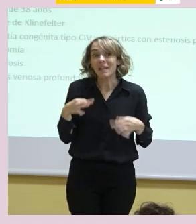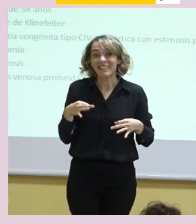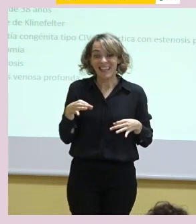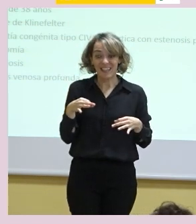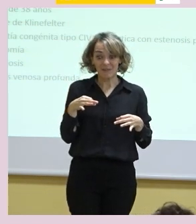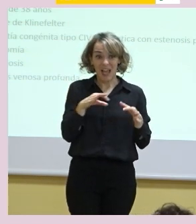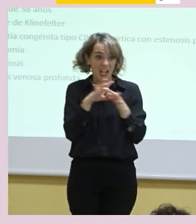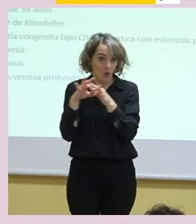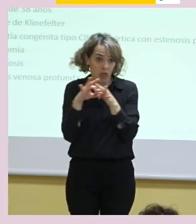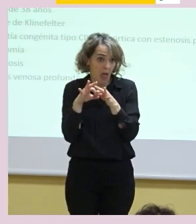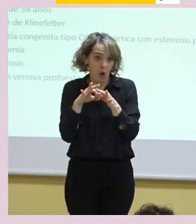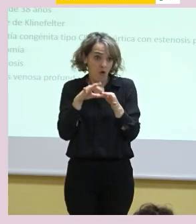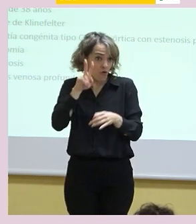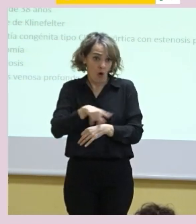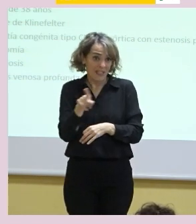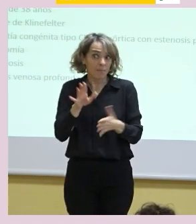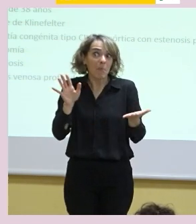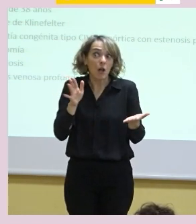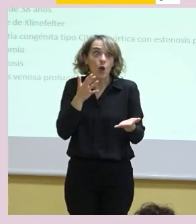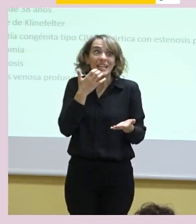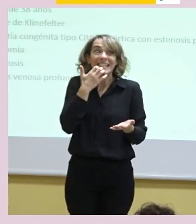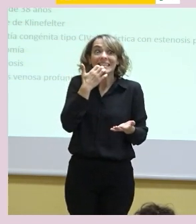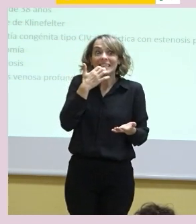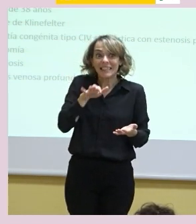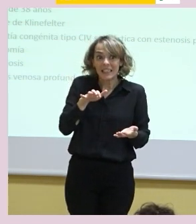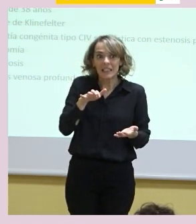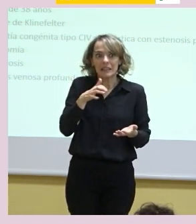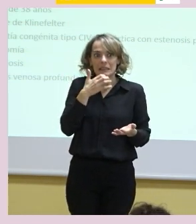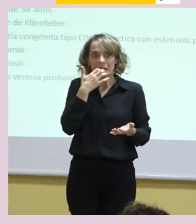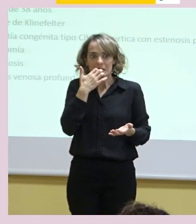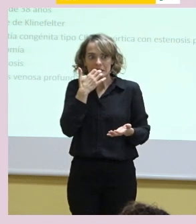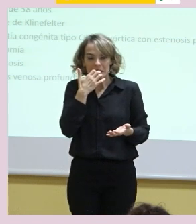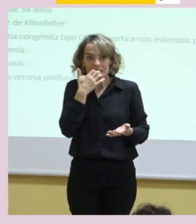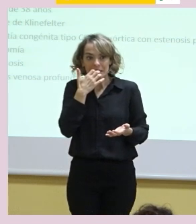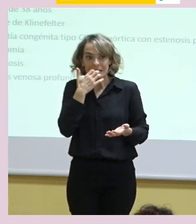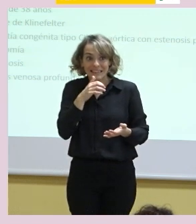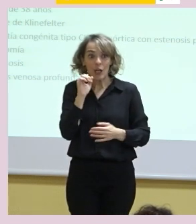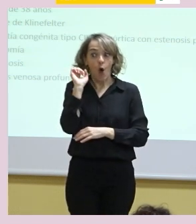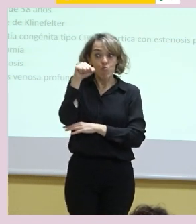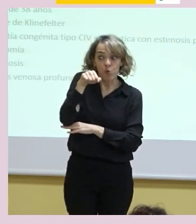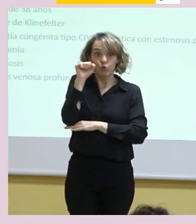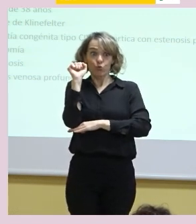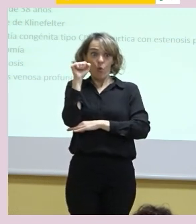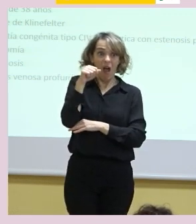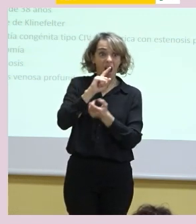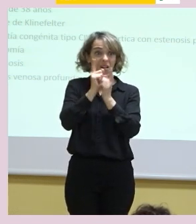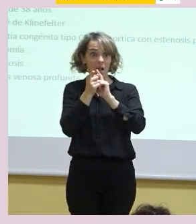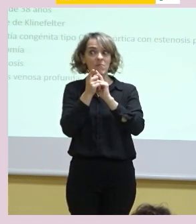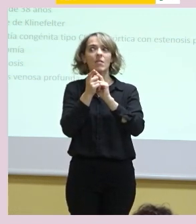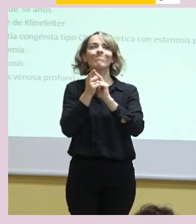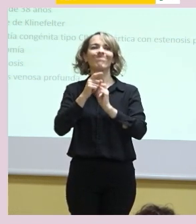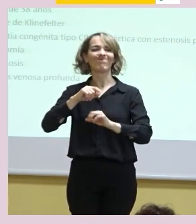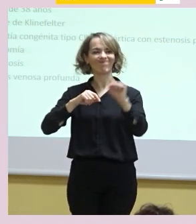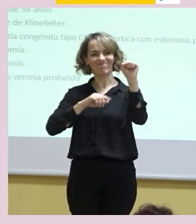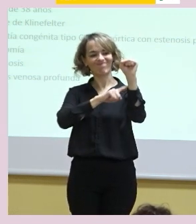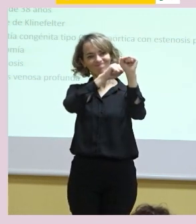de cifoscoliosis, pero sí que es verdad que cuando hay un cierre importante y hay alteración postural, puede aparecer otras